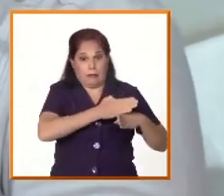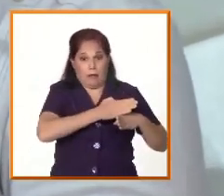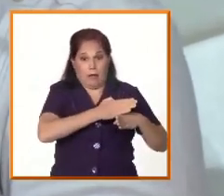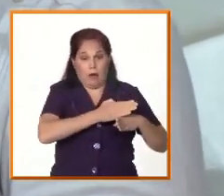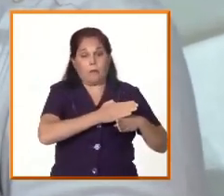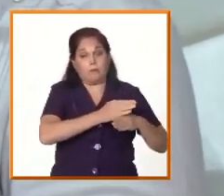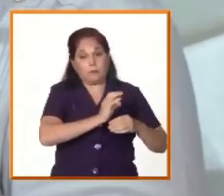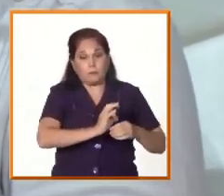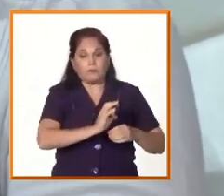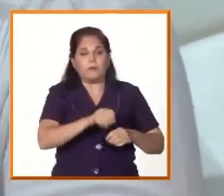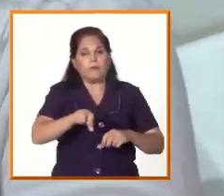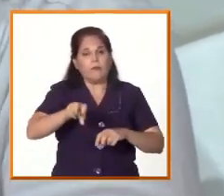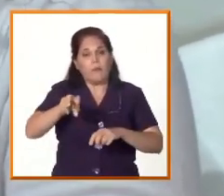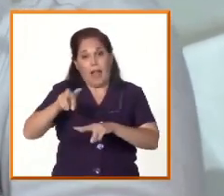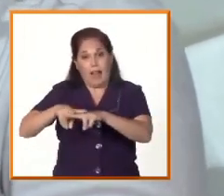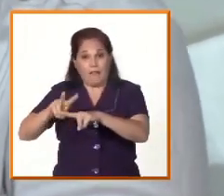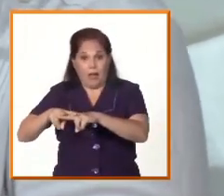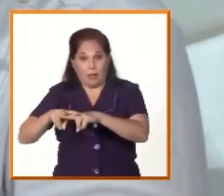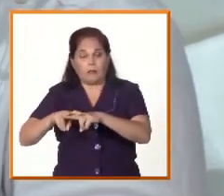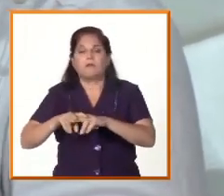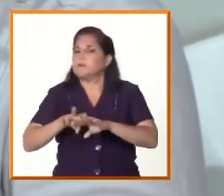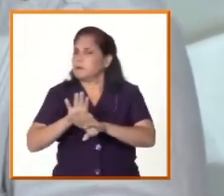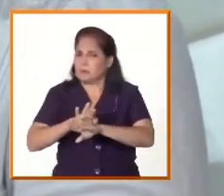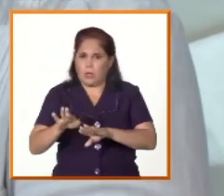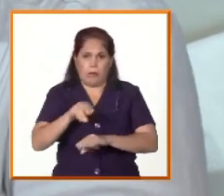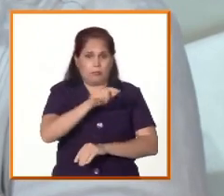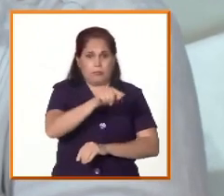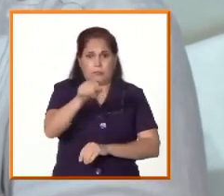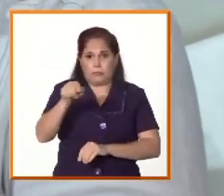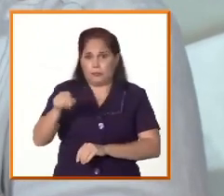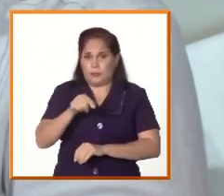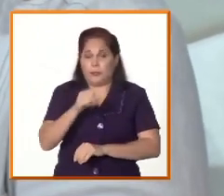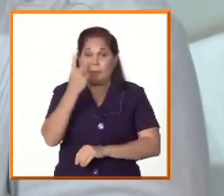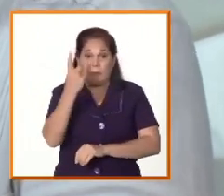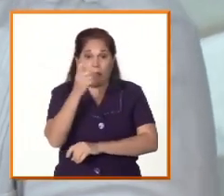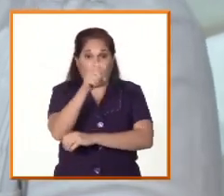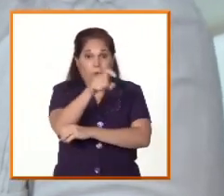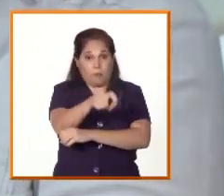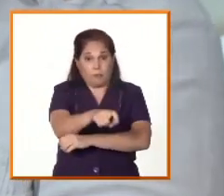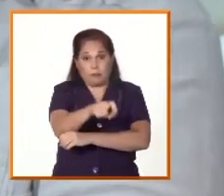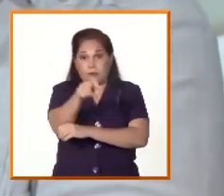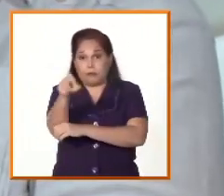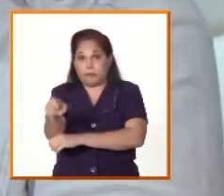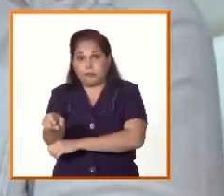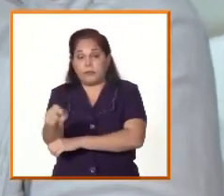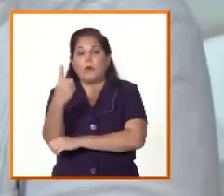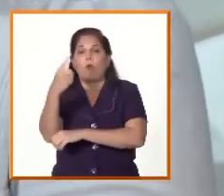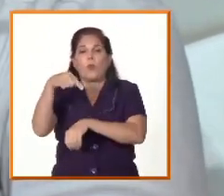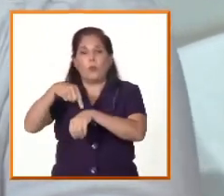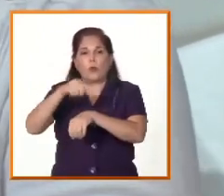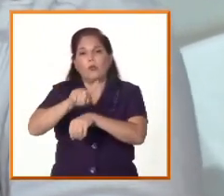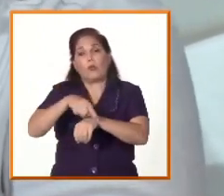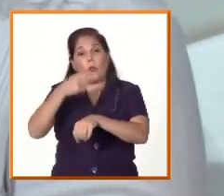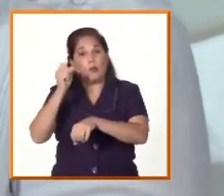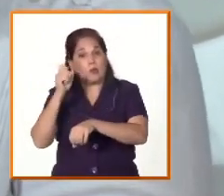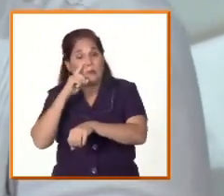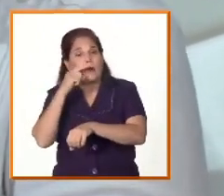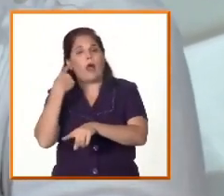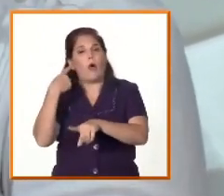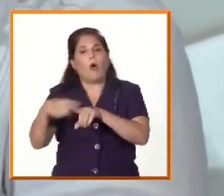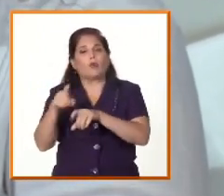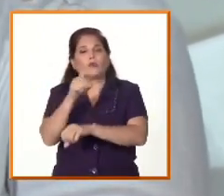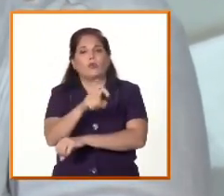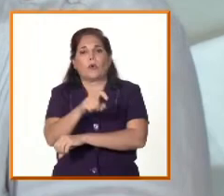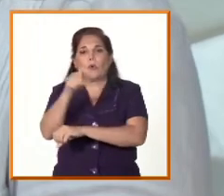molino José Antonio Echeverría aquí en la Habana es una segunda posición el banco tiene que cargar primero en un cuando eso nos pasa no podemos